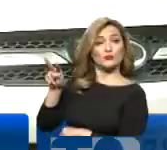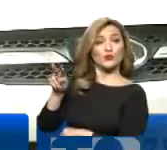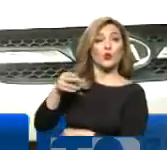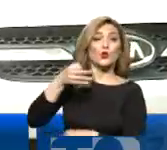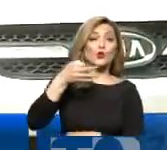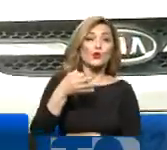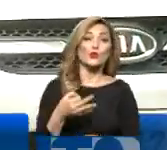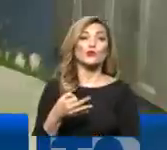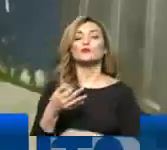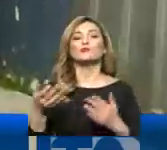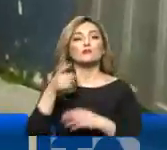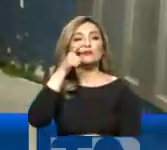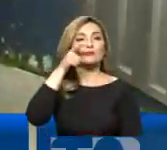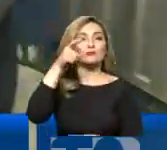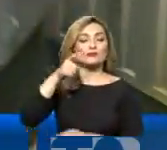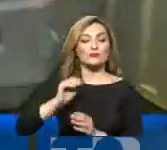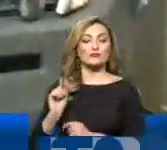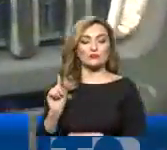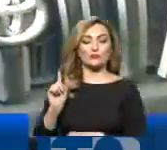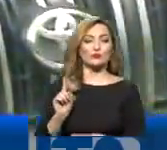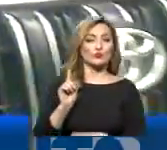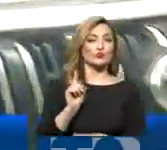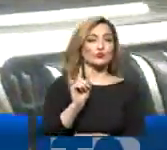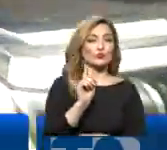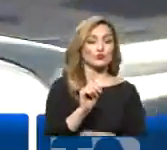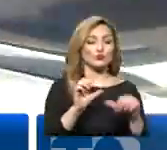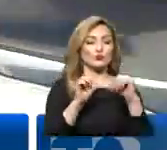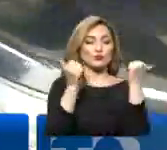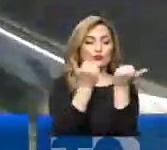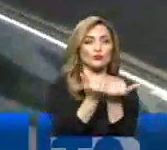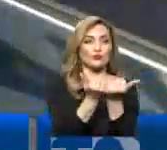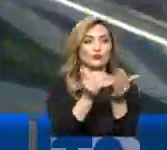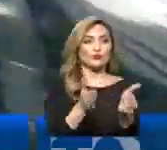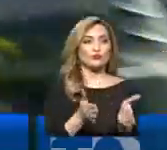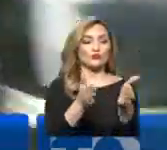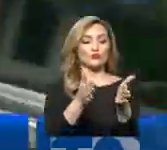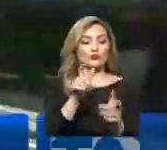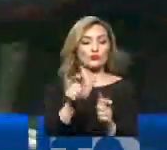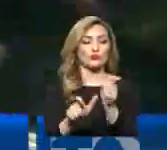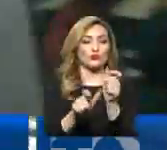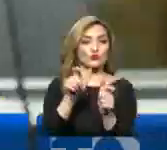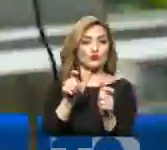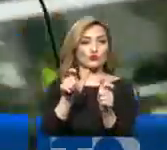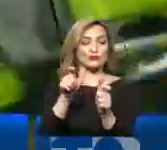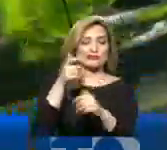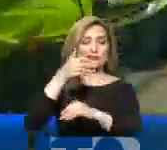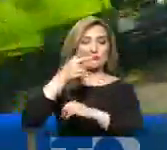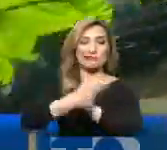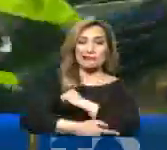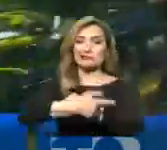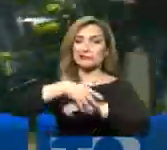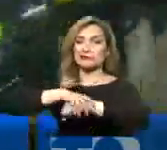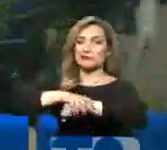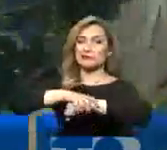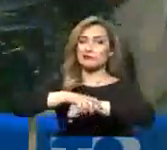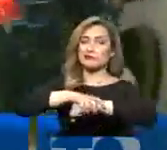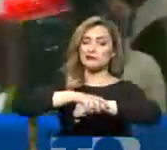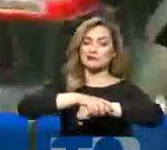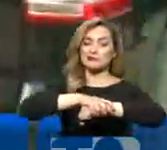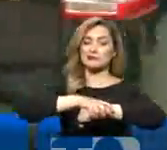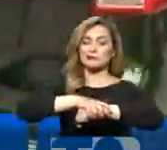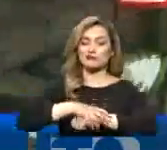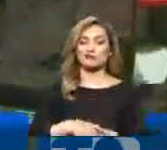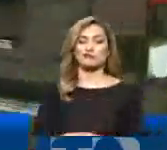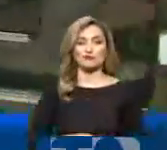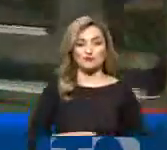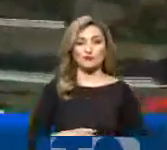salía de la fiscalía también Daniel Mendoza y el resto de quienes serían procesados por este delito de